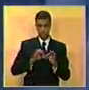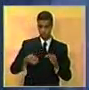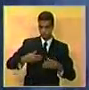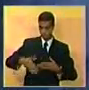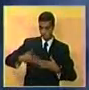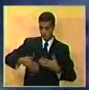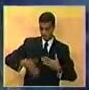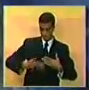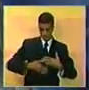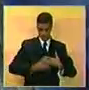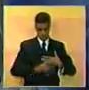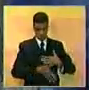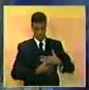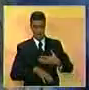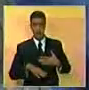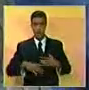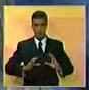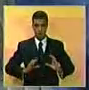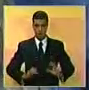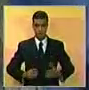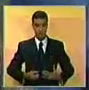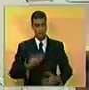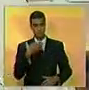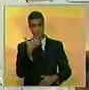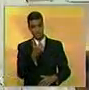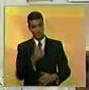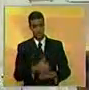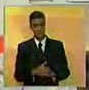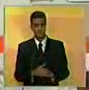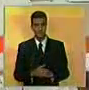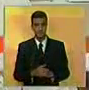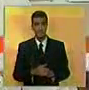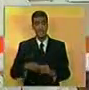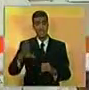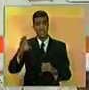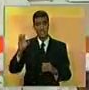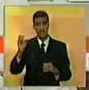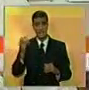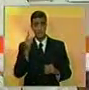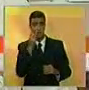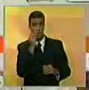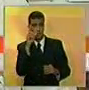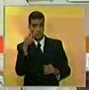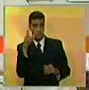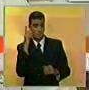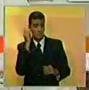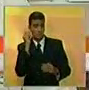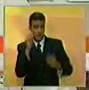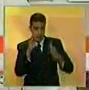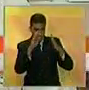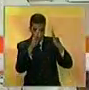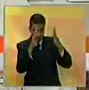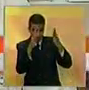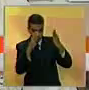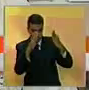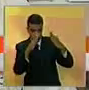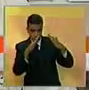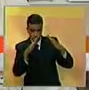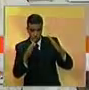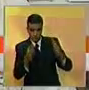uniformemente y el resultado estético es mucho mejor. Este equipo va a permitir en hombres y en mujeres poder tallar la